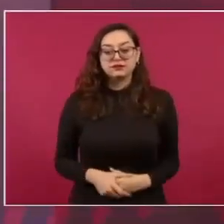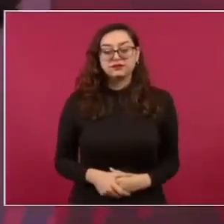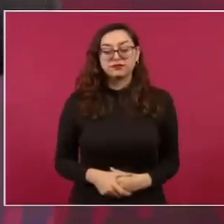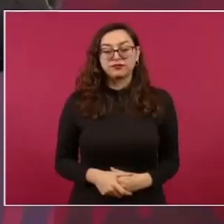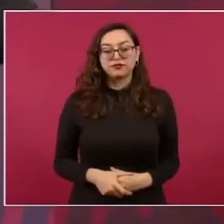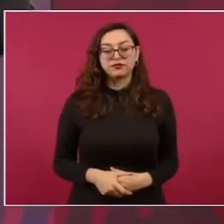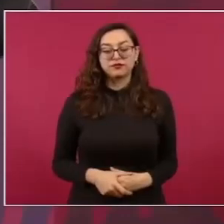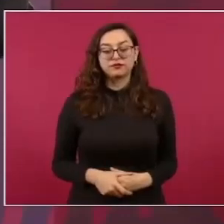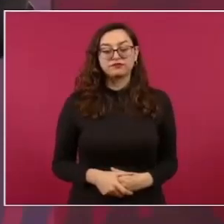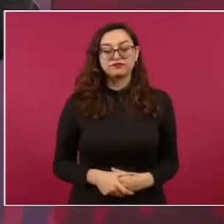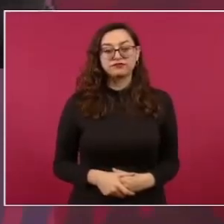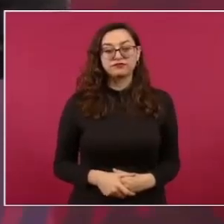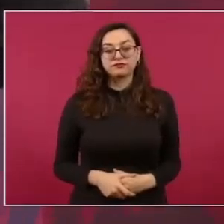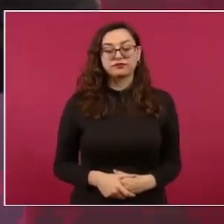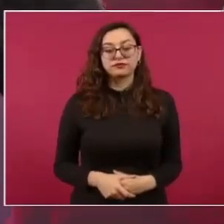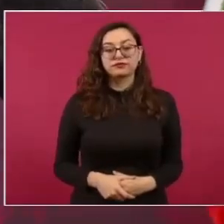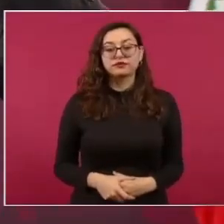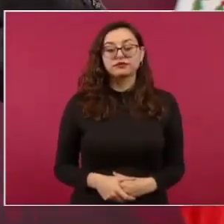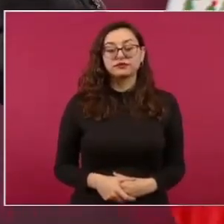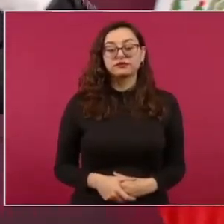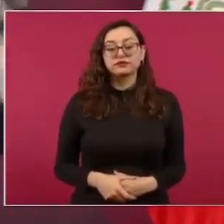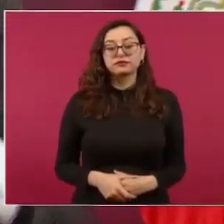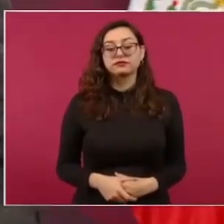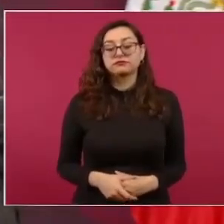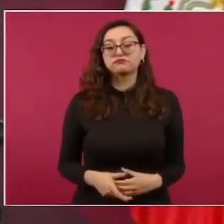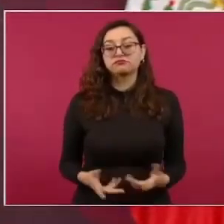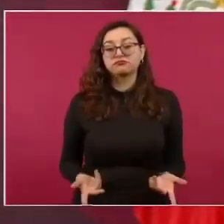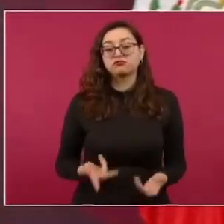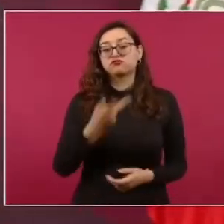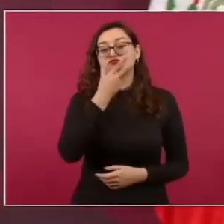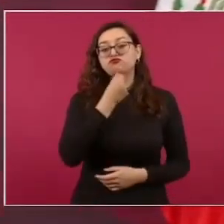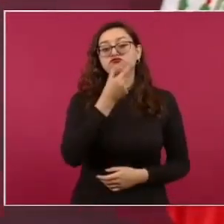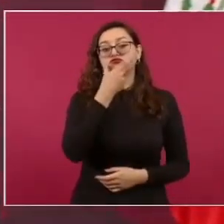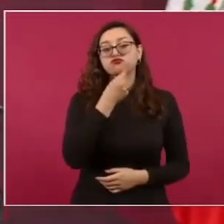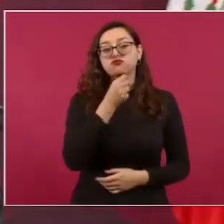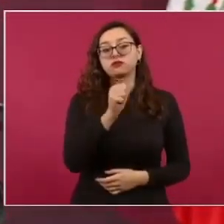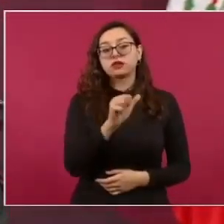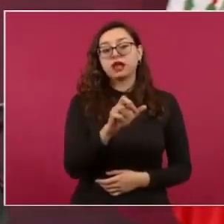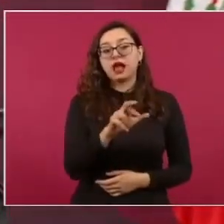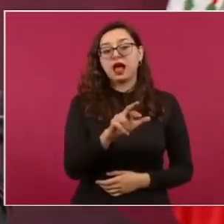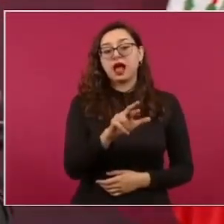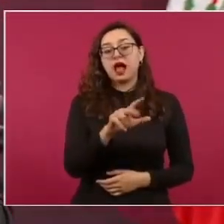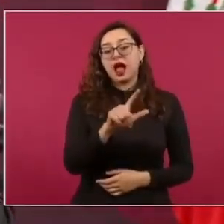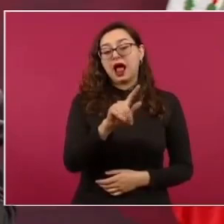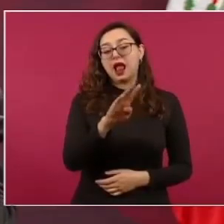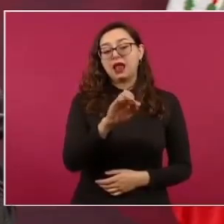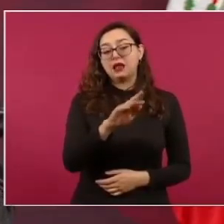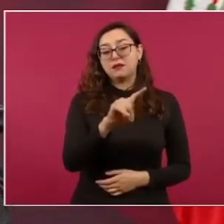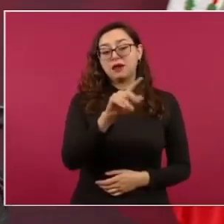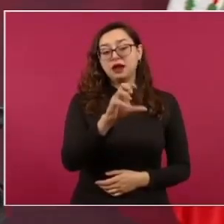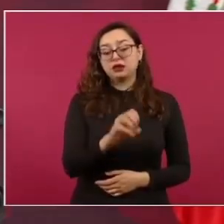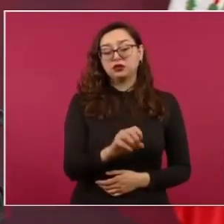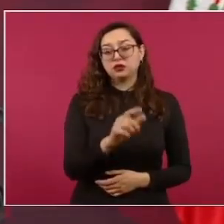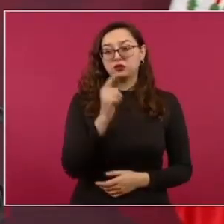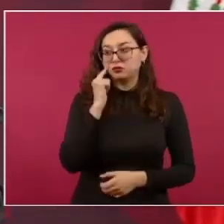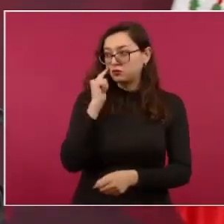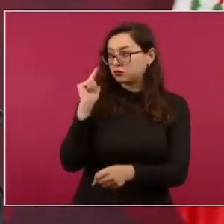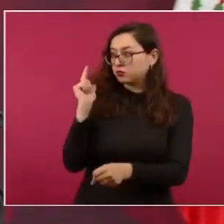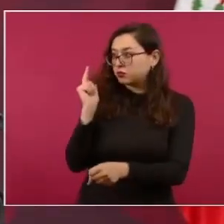Y un arqueólogo extraordinario, Alberto Ruz, descubrió esa